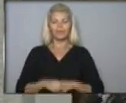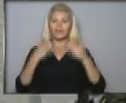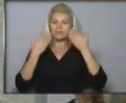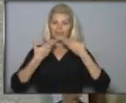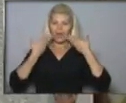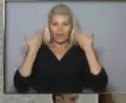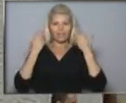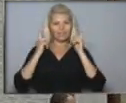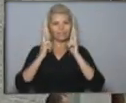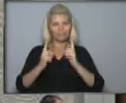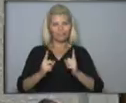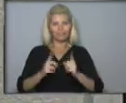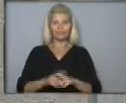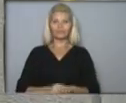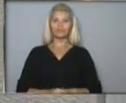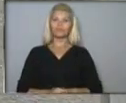sonriente,